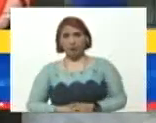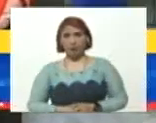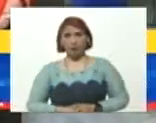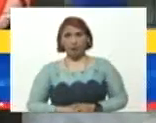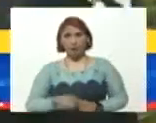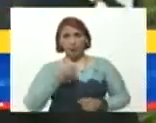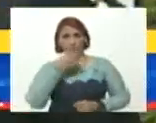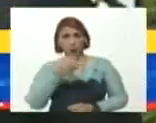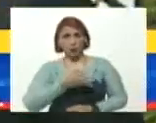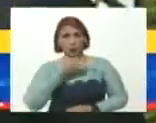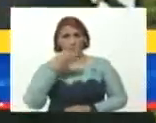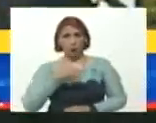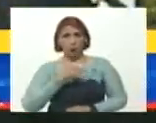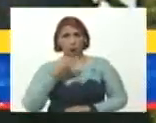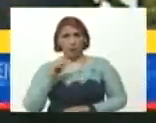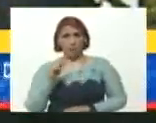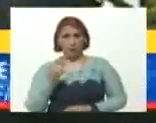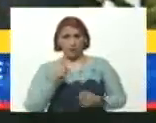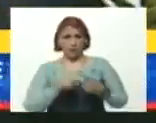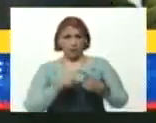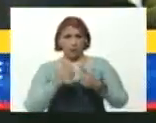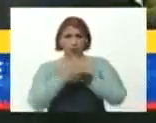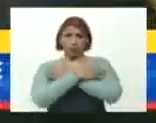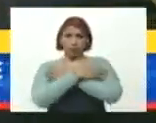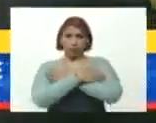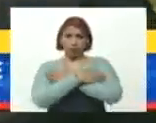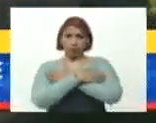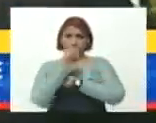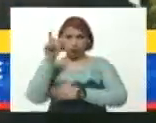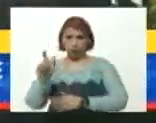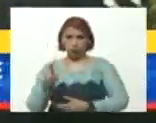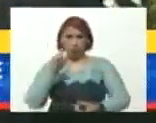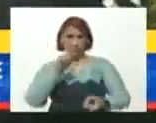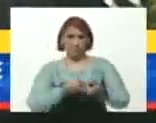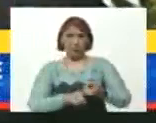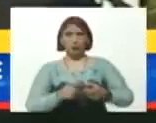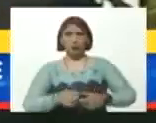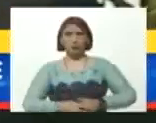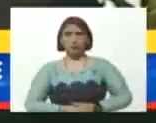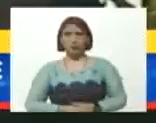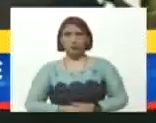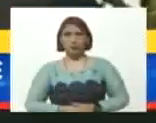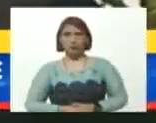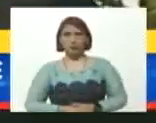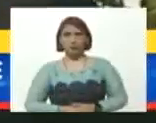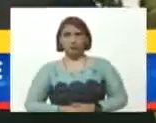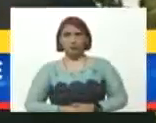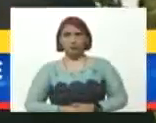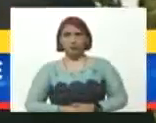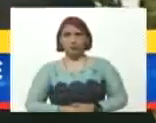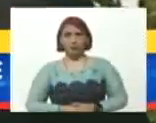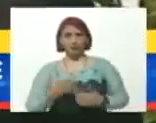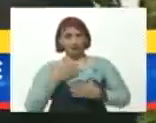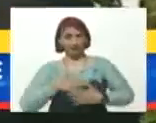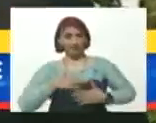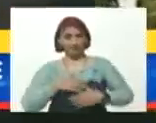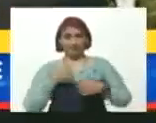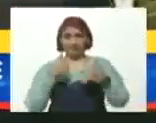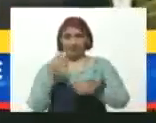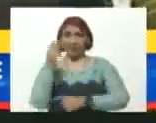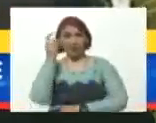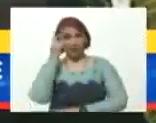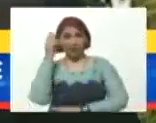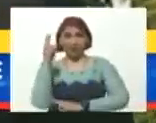Buenas tardes. En primer lugar, la felicitación para la primera combatiente, la señora Cecilia Flores. Que la pase muy bien. Día